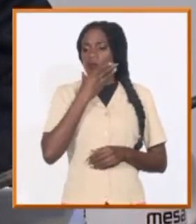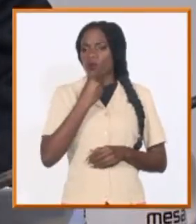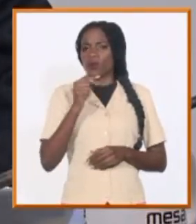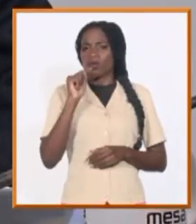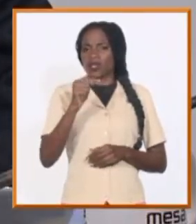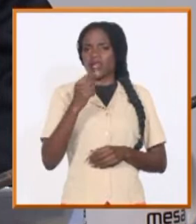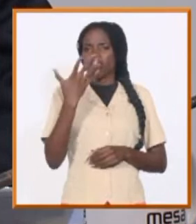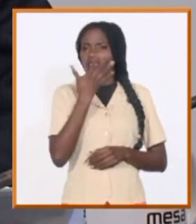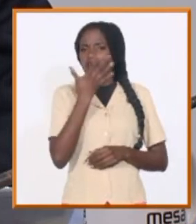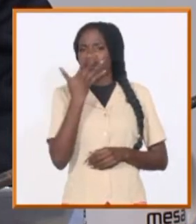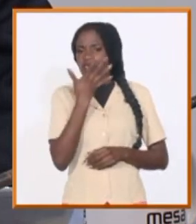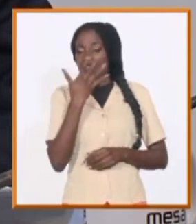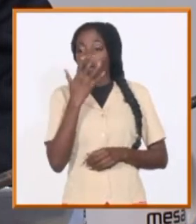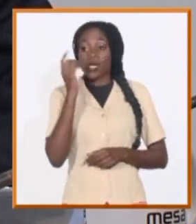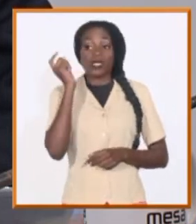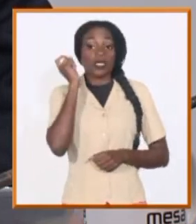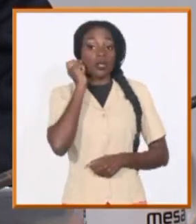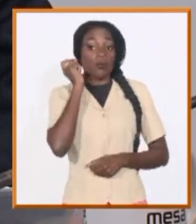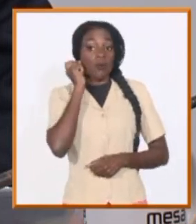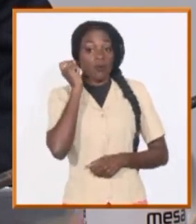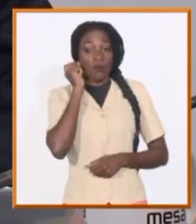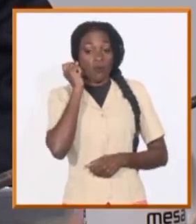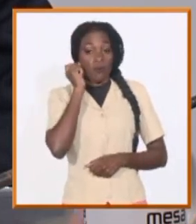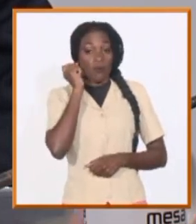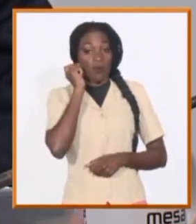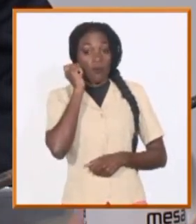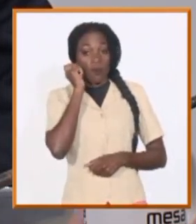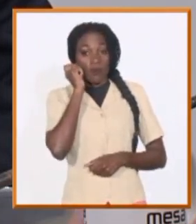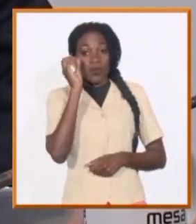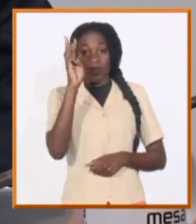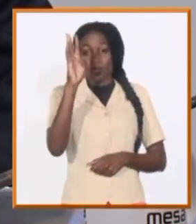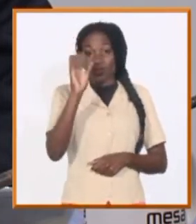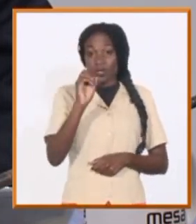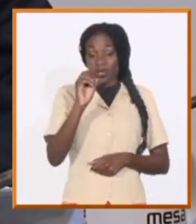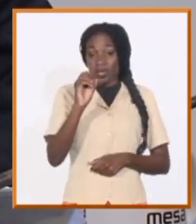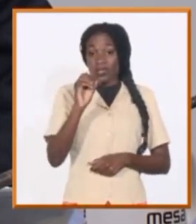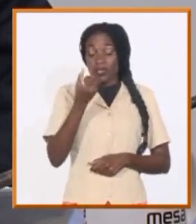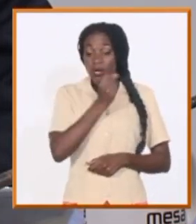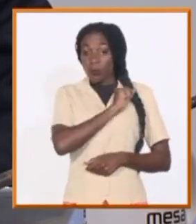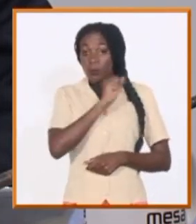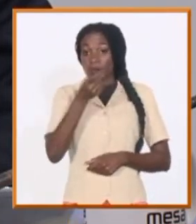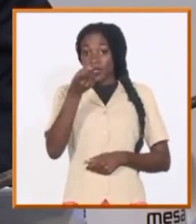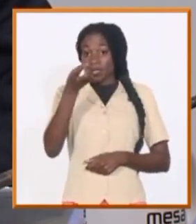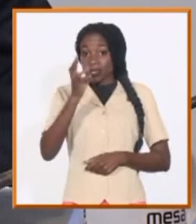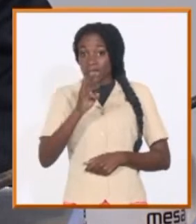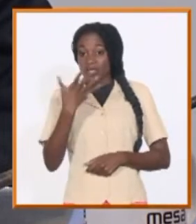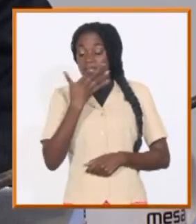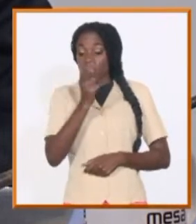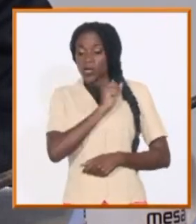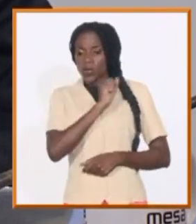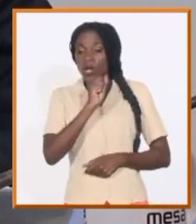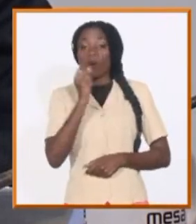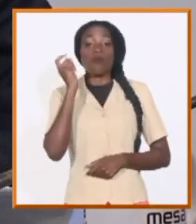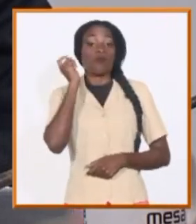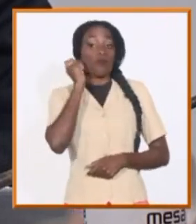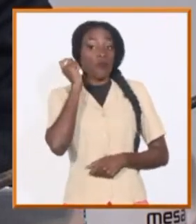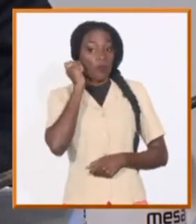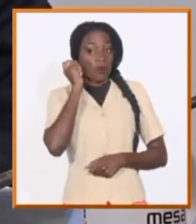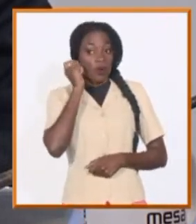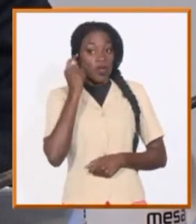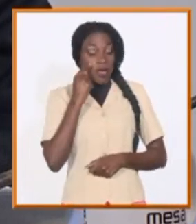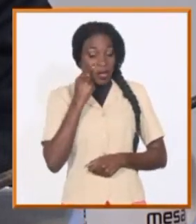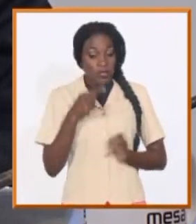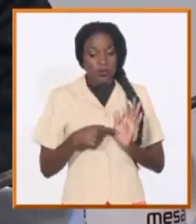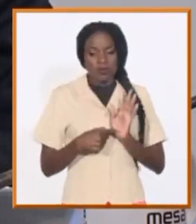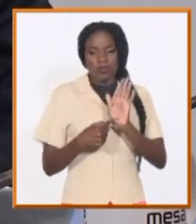tenemos que destacar a las mujeres. De los 30 títulos hay 13 que fueron logrados por féminas, lo que